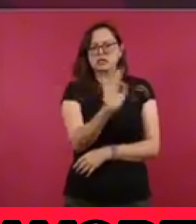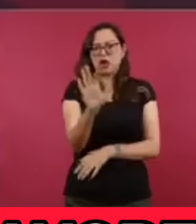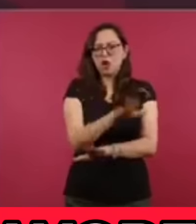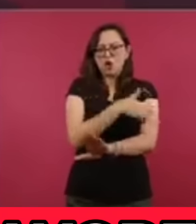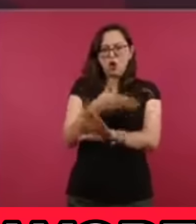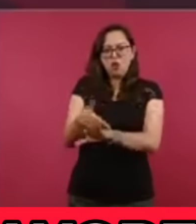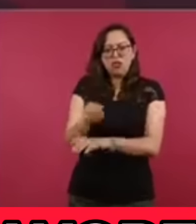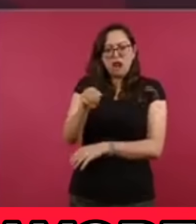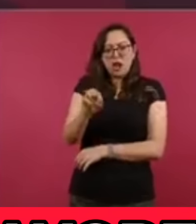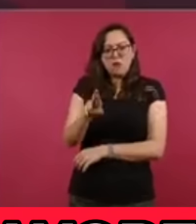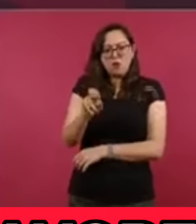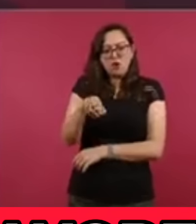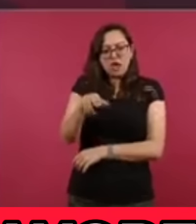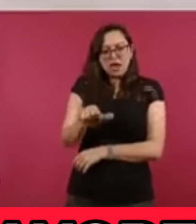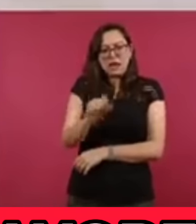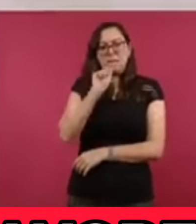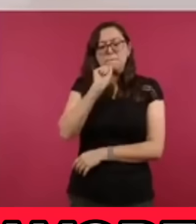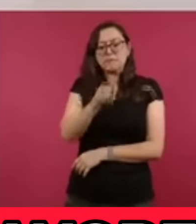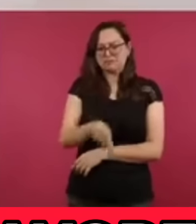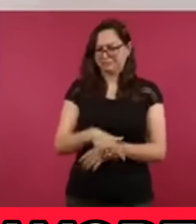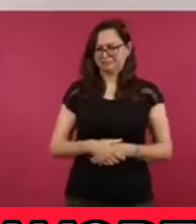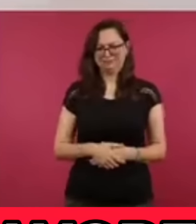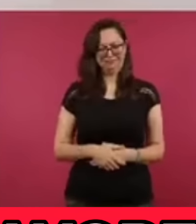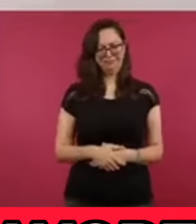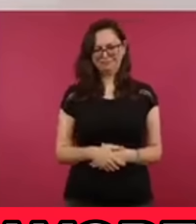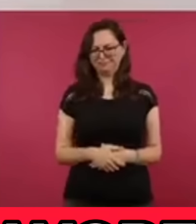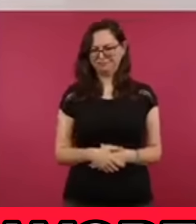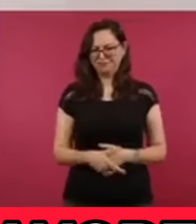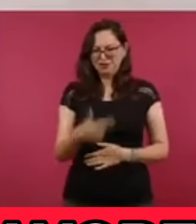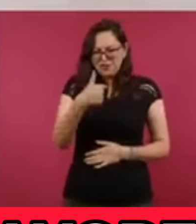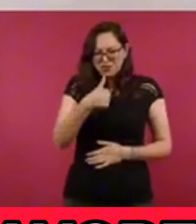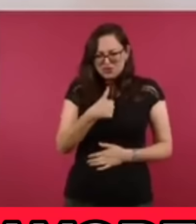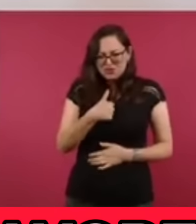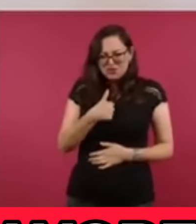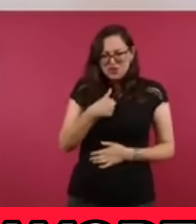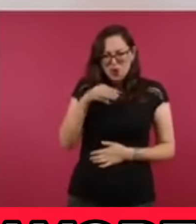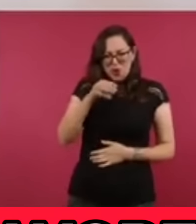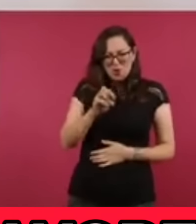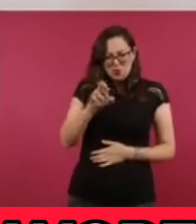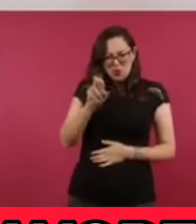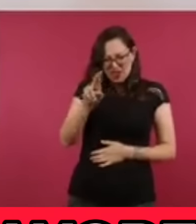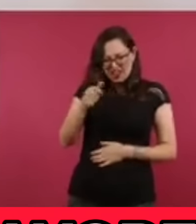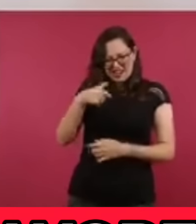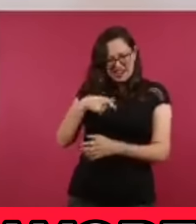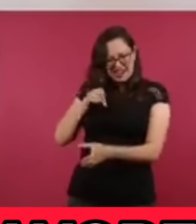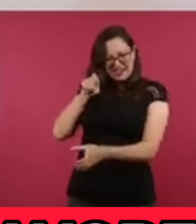No, porque en cuanto a la calificación. Yo entregué el bastón de mando, ¿sí?